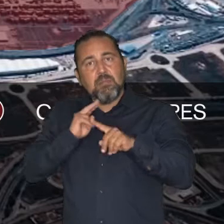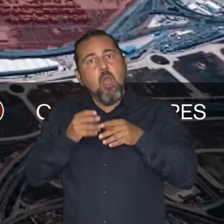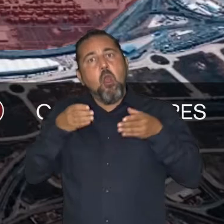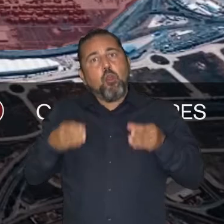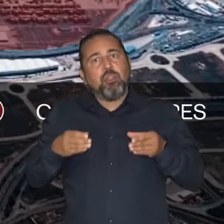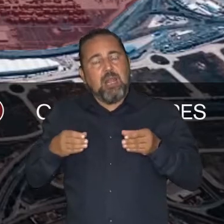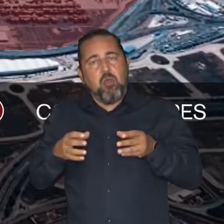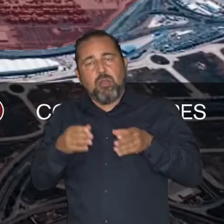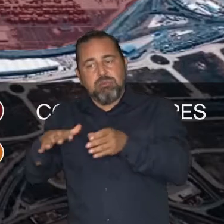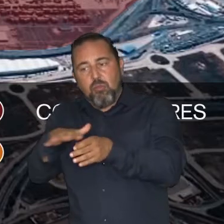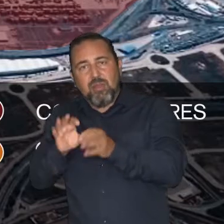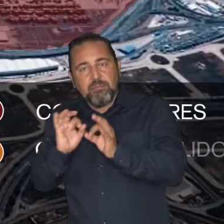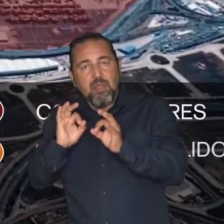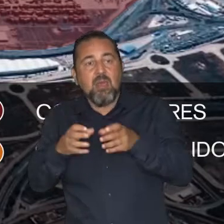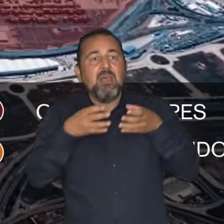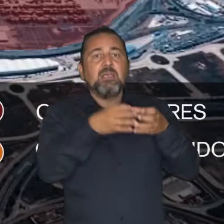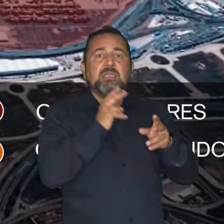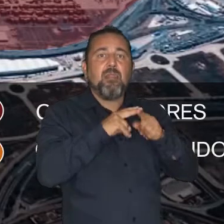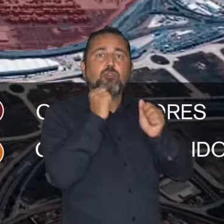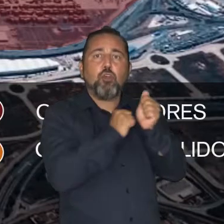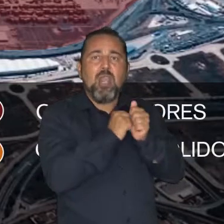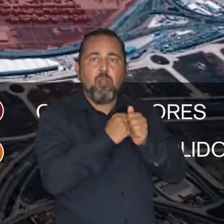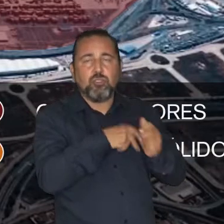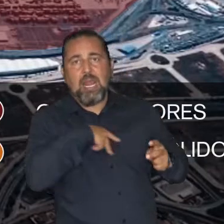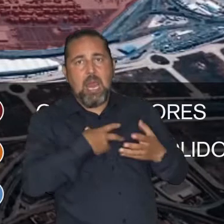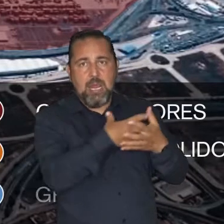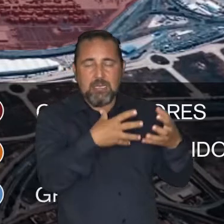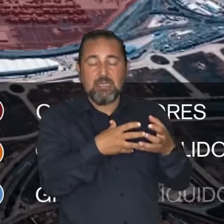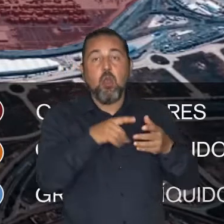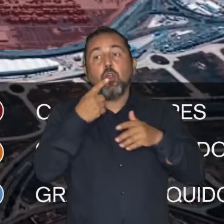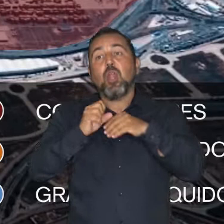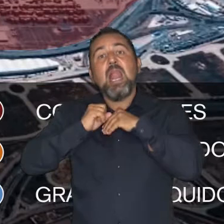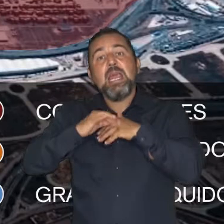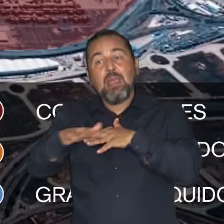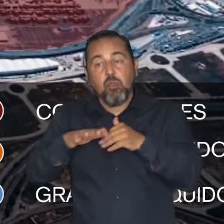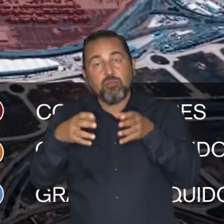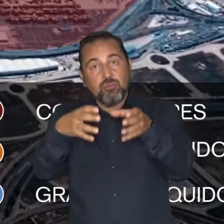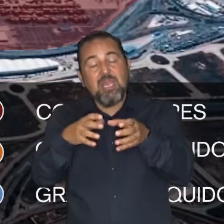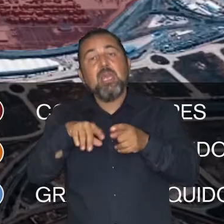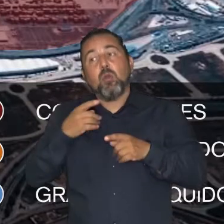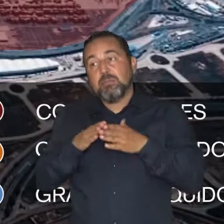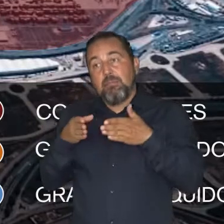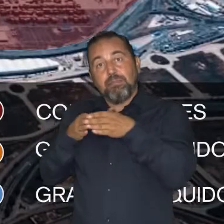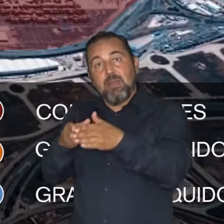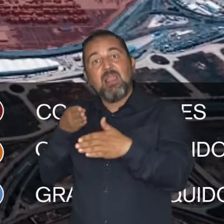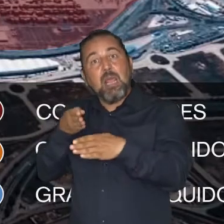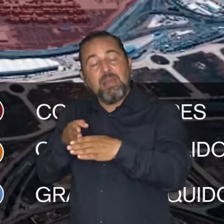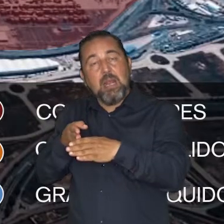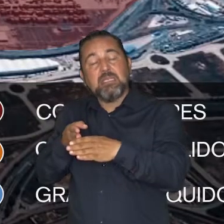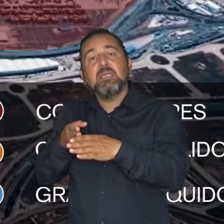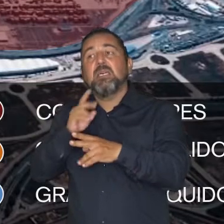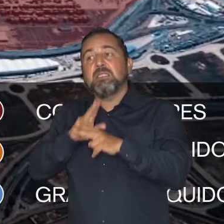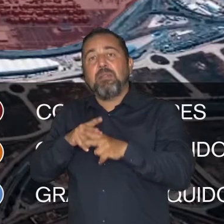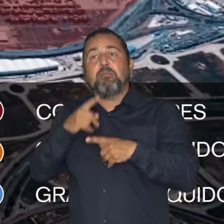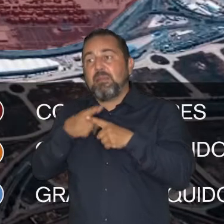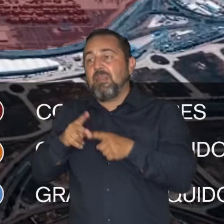para contenedores, terminales para graneles sólidos, terminales para graneles líquidos y terminales para